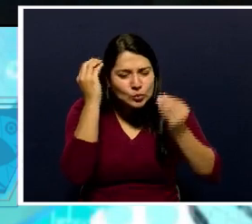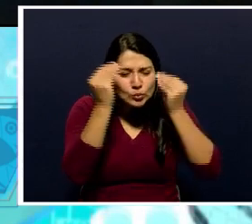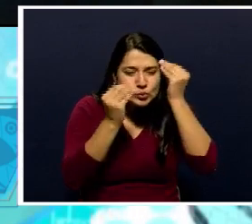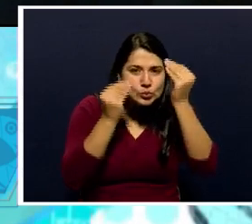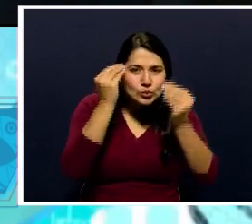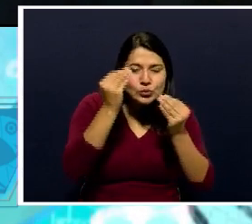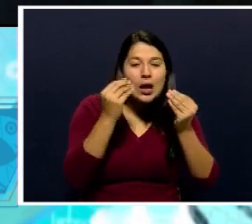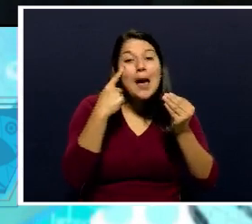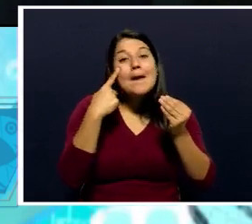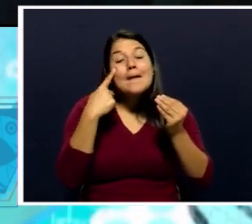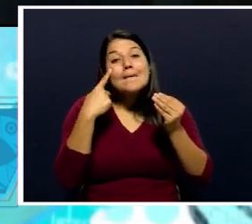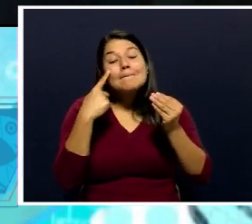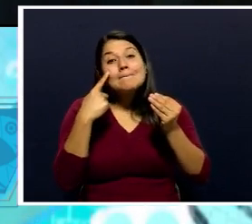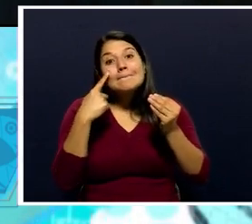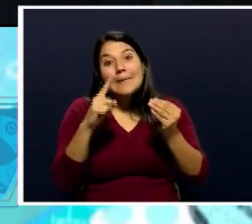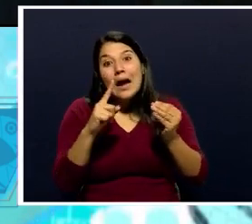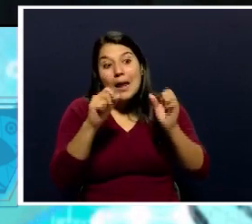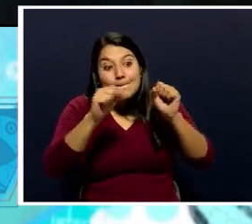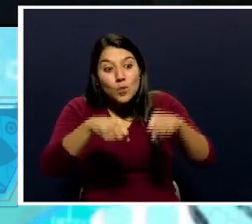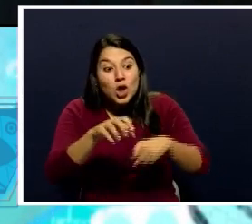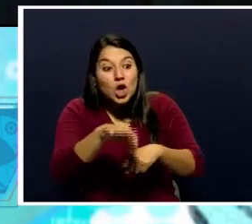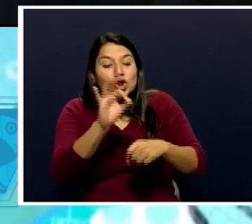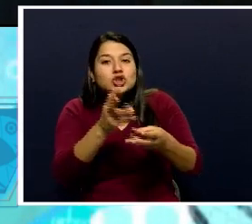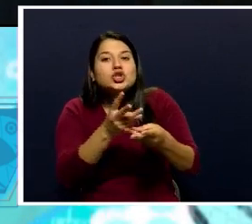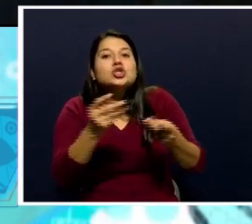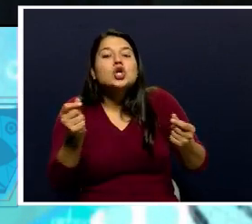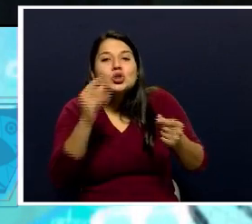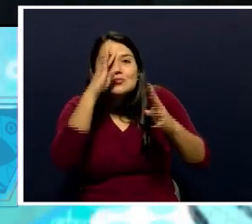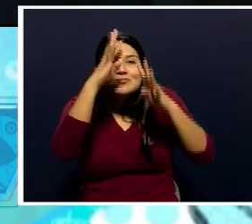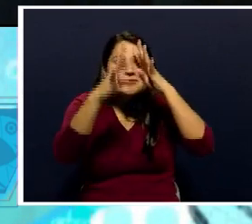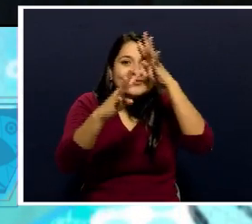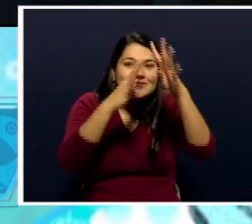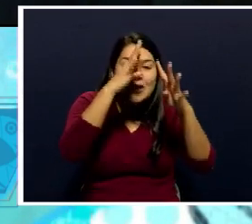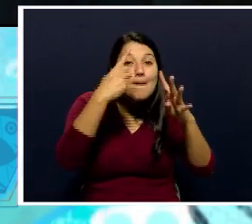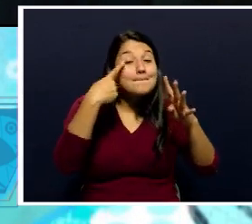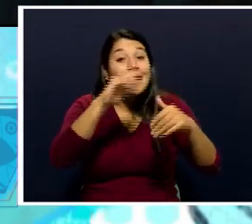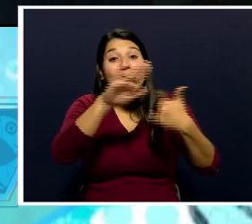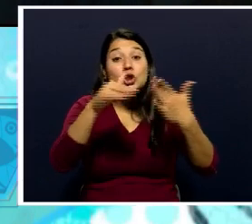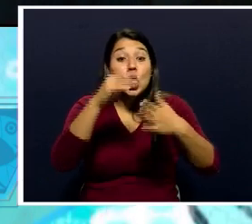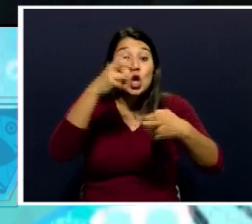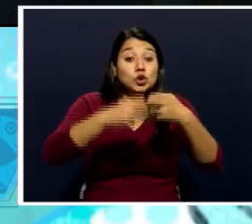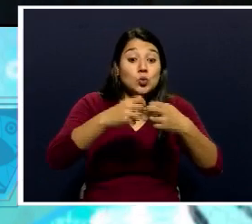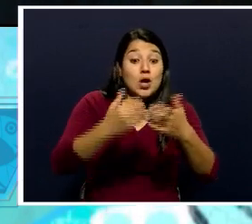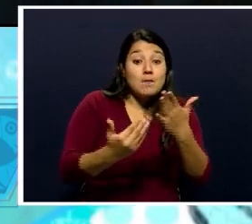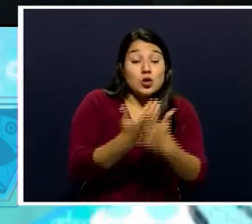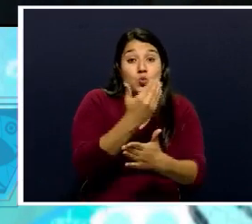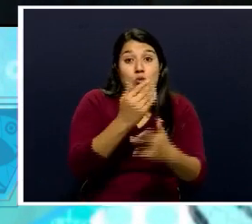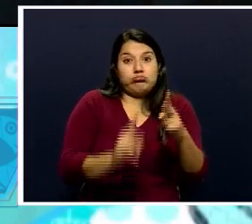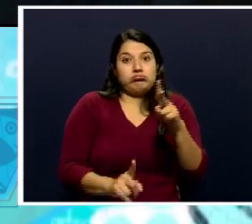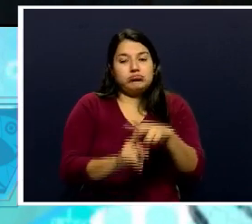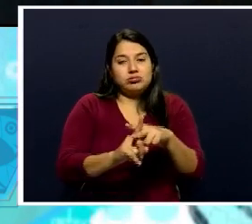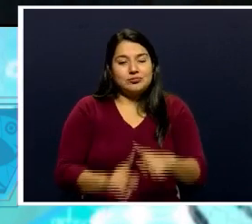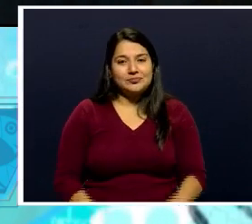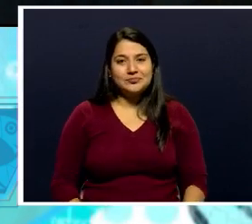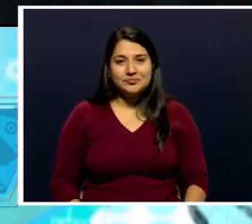pensamiento aplicado a encontrar soluciones creativas para todos los problemas nuevos que van saliendo.